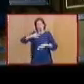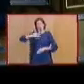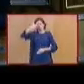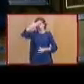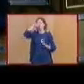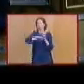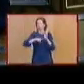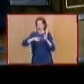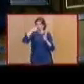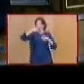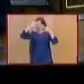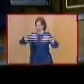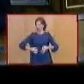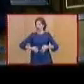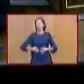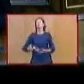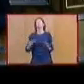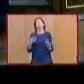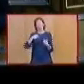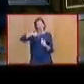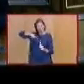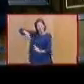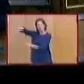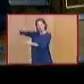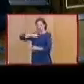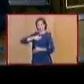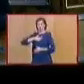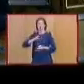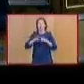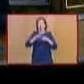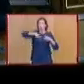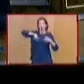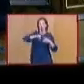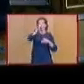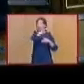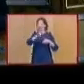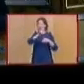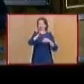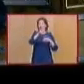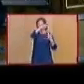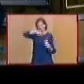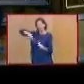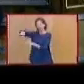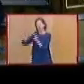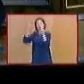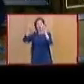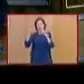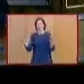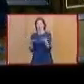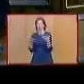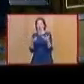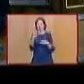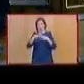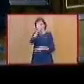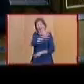Y por eso quiero trasladarle la posición de los nacionalistas canarios en aquellos asuntos que creemos urgentes en la política estatal y para